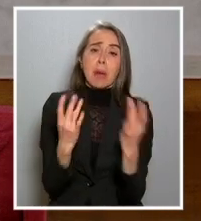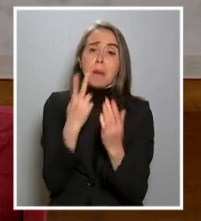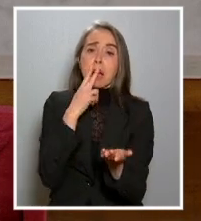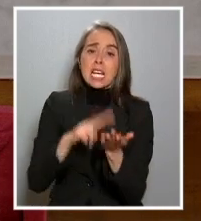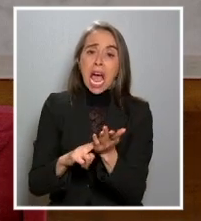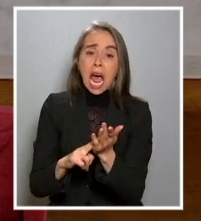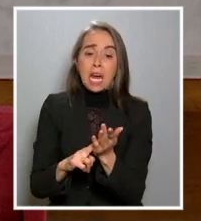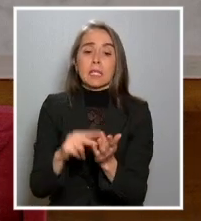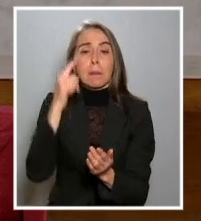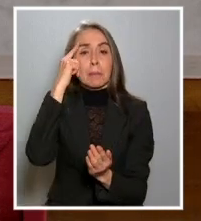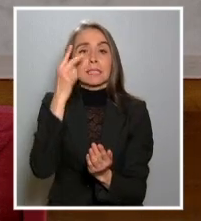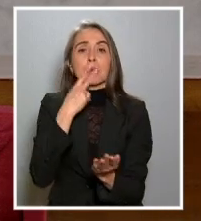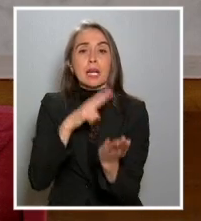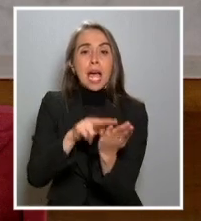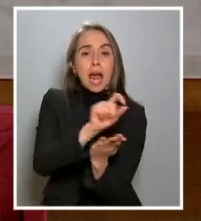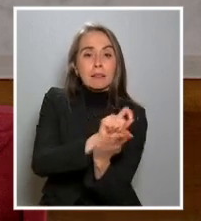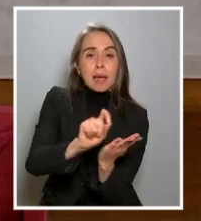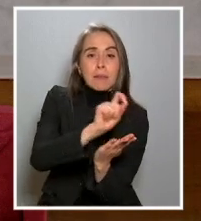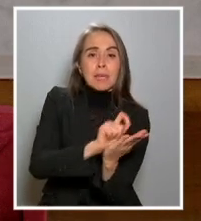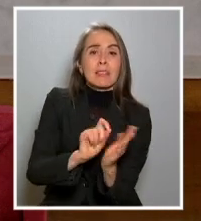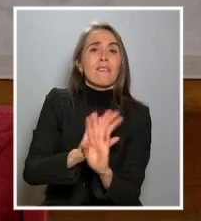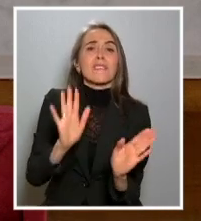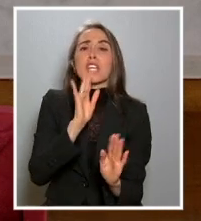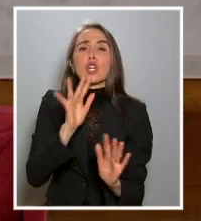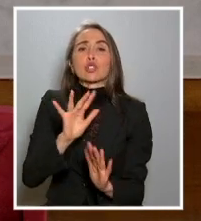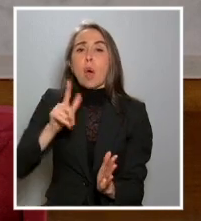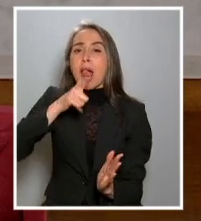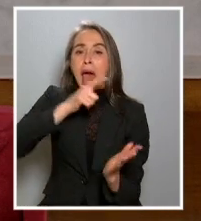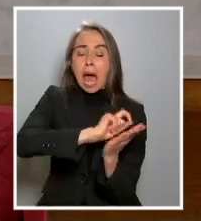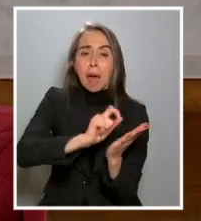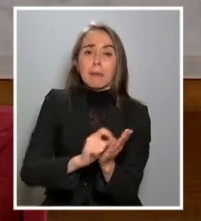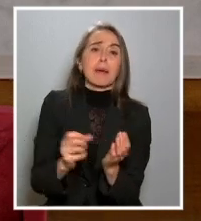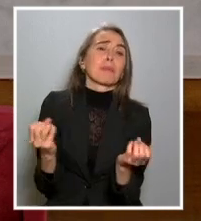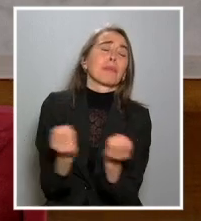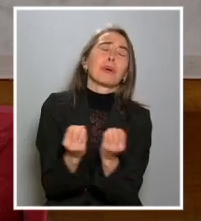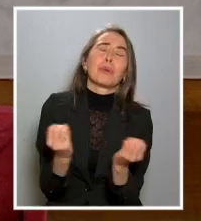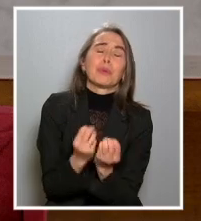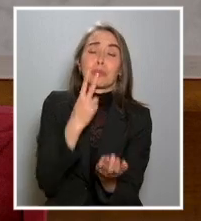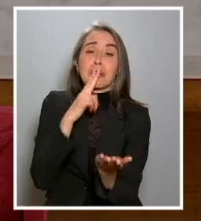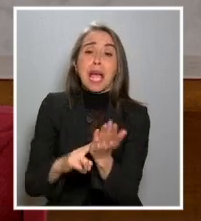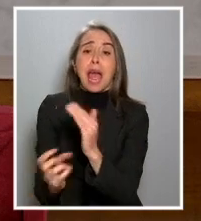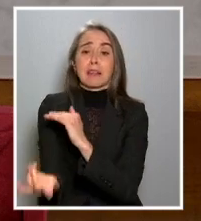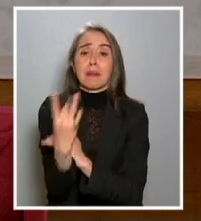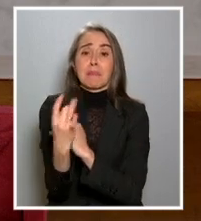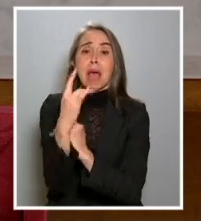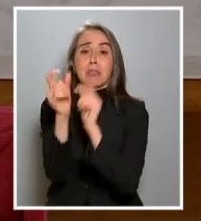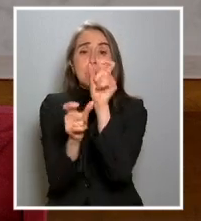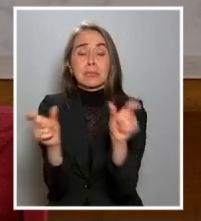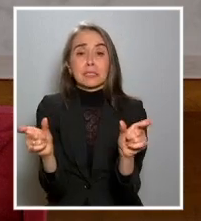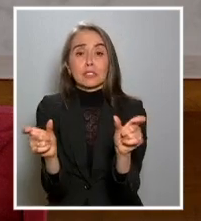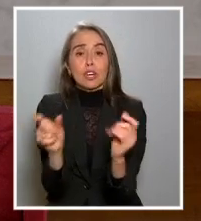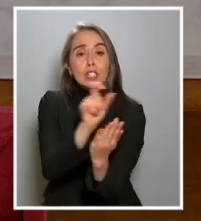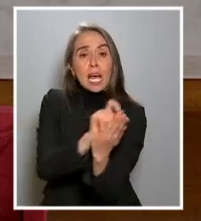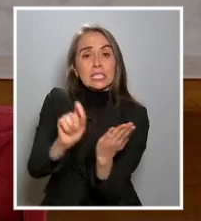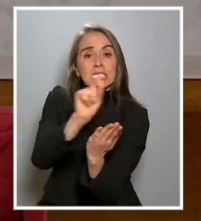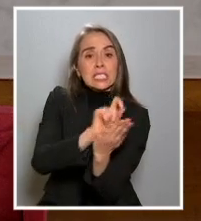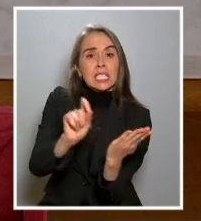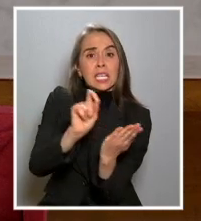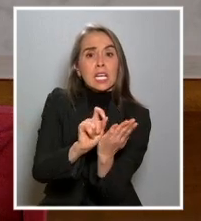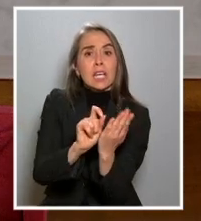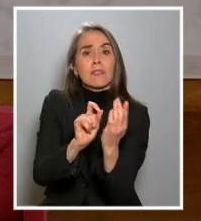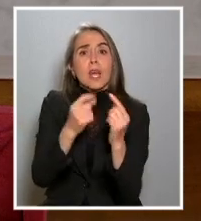Uno piensa que las cartas escritas a mano están en desuso, pero recibo cientos de cartas de personas que me escriben por diferentes